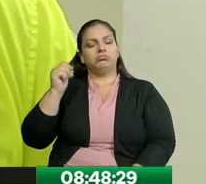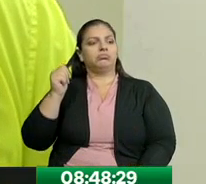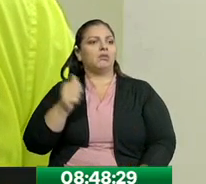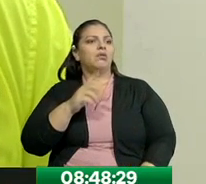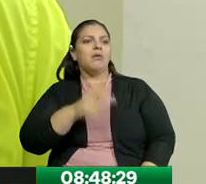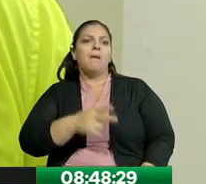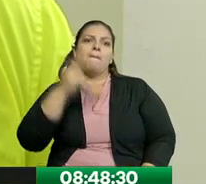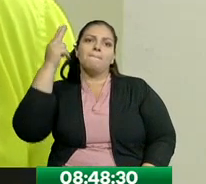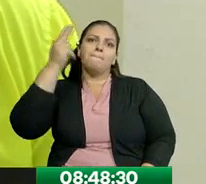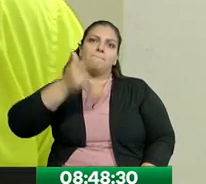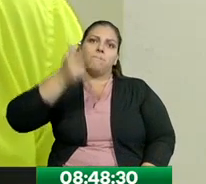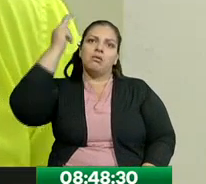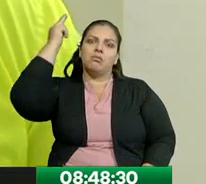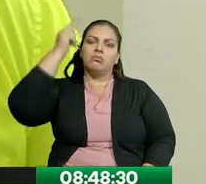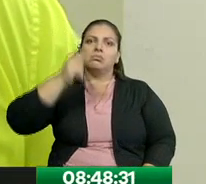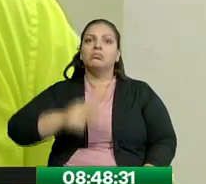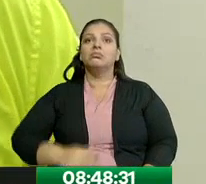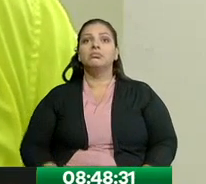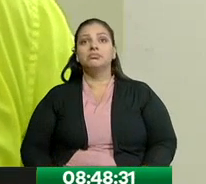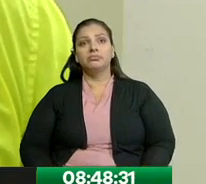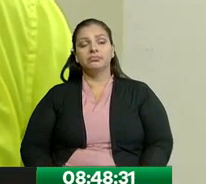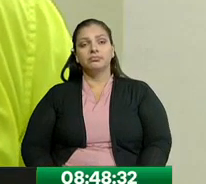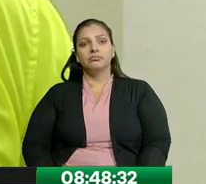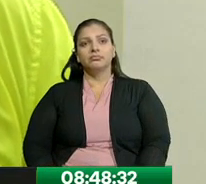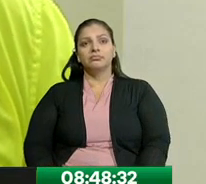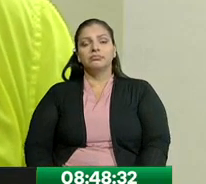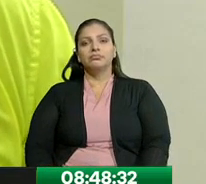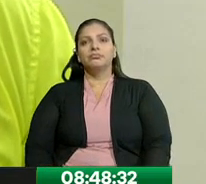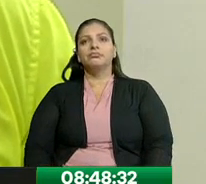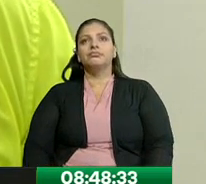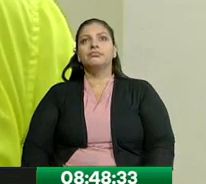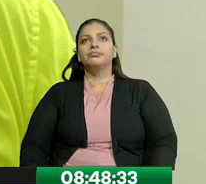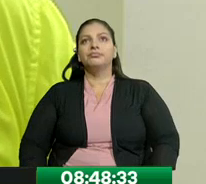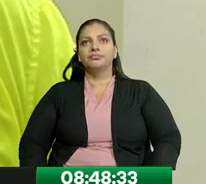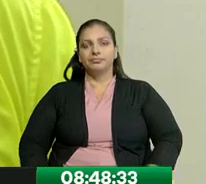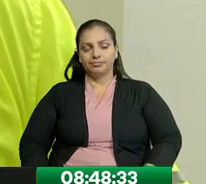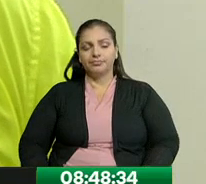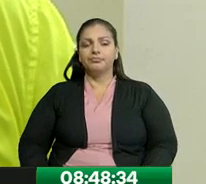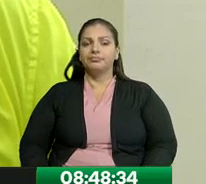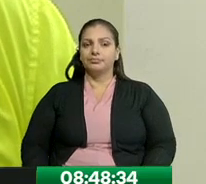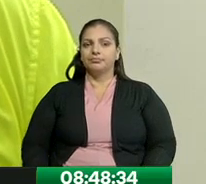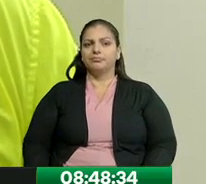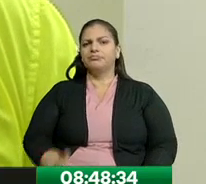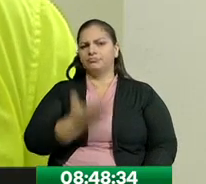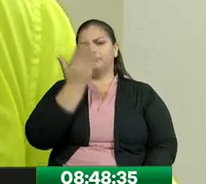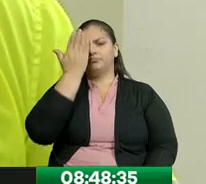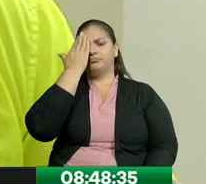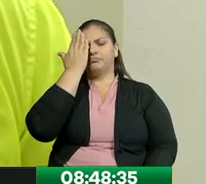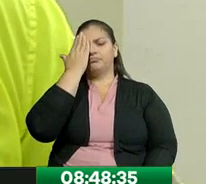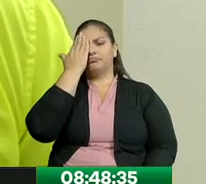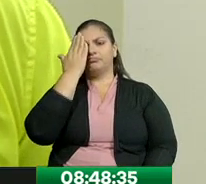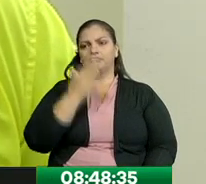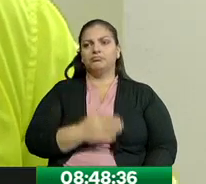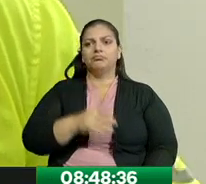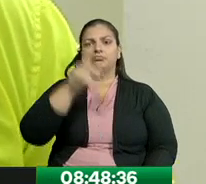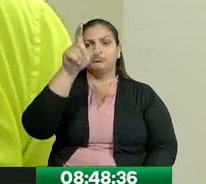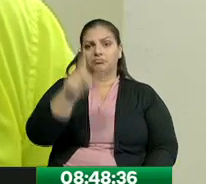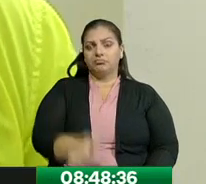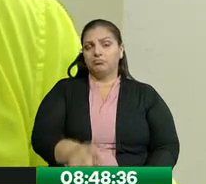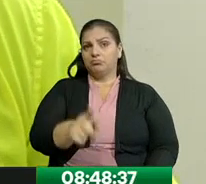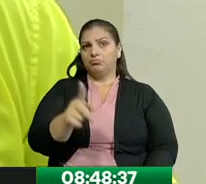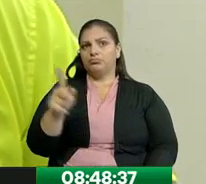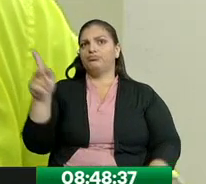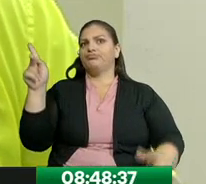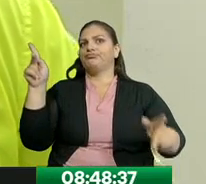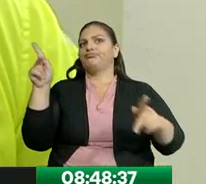la cual tenemos los otros conocimientos que podría ser una persona que genera peligrosidad